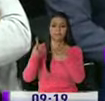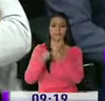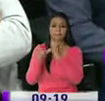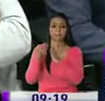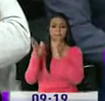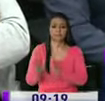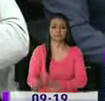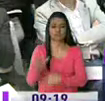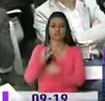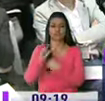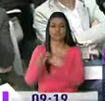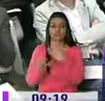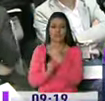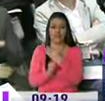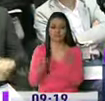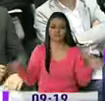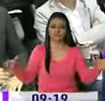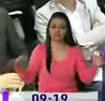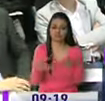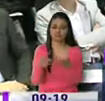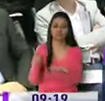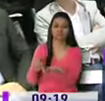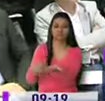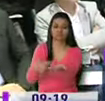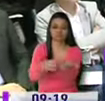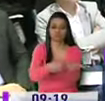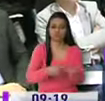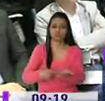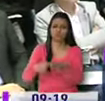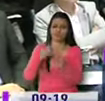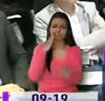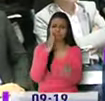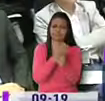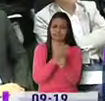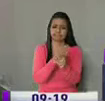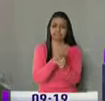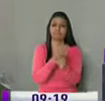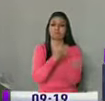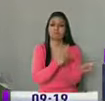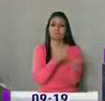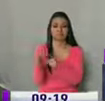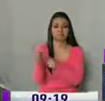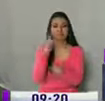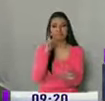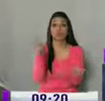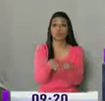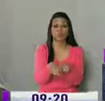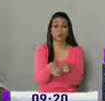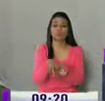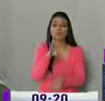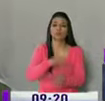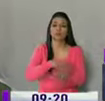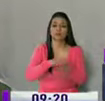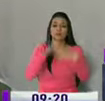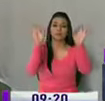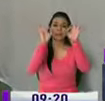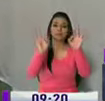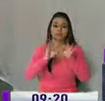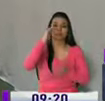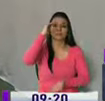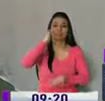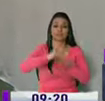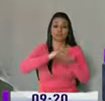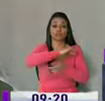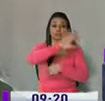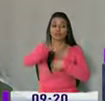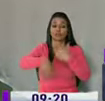Ciencia, Tecnología e Innovación, CENESID, con el objetivo de establecer acuerdos por la reducción presupuestaria a